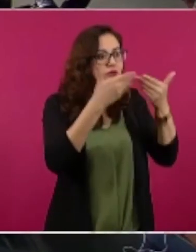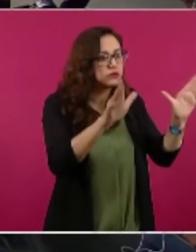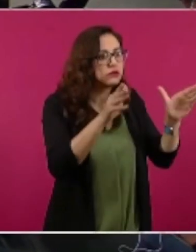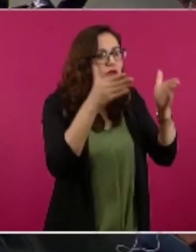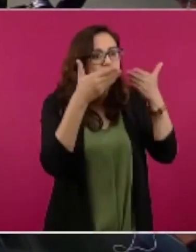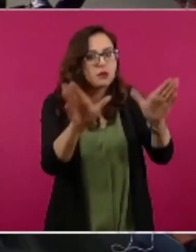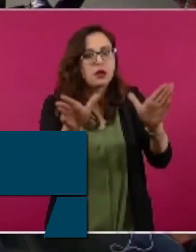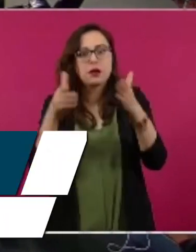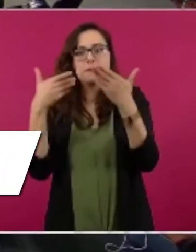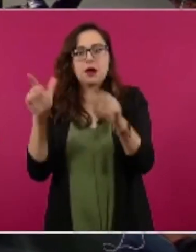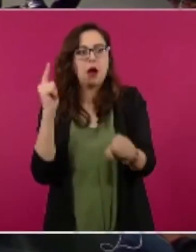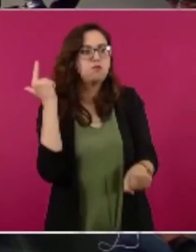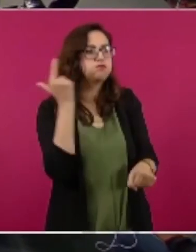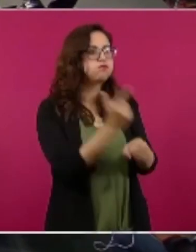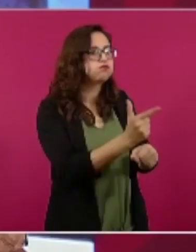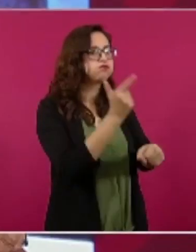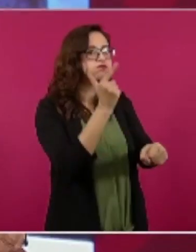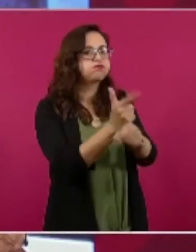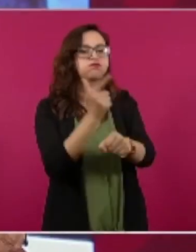hay